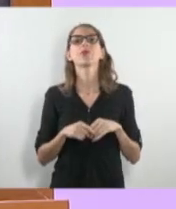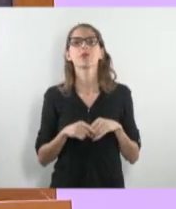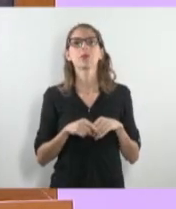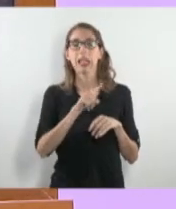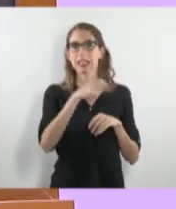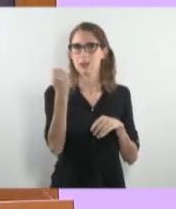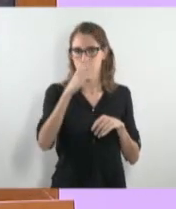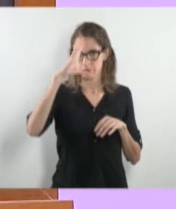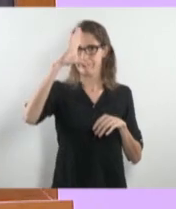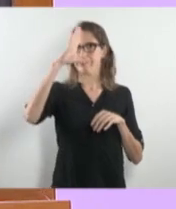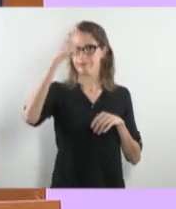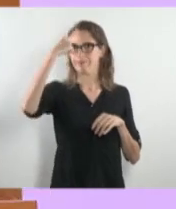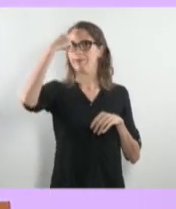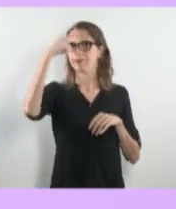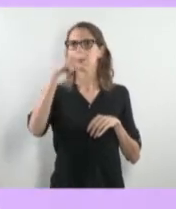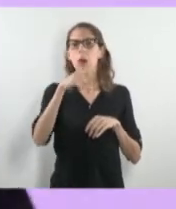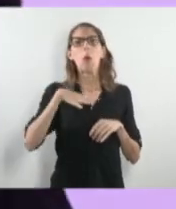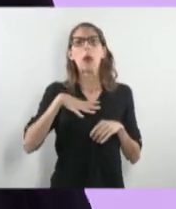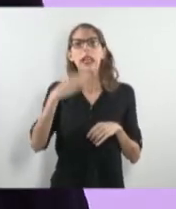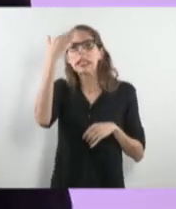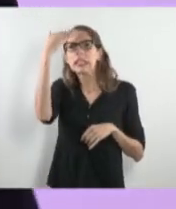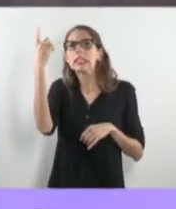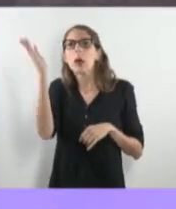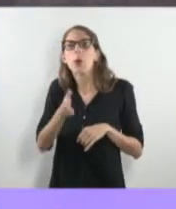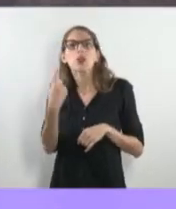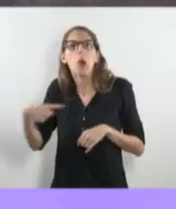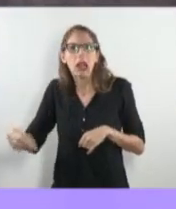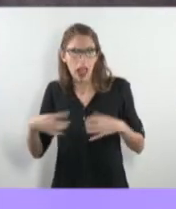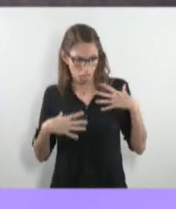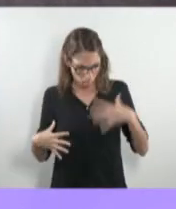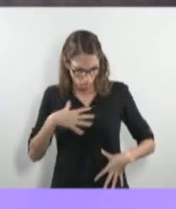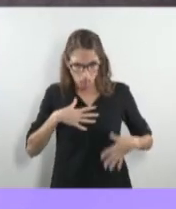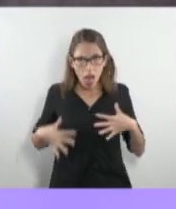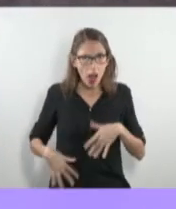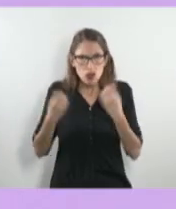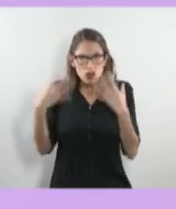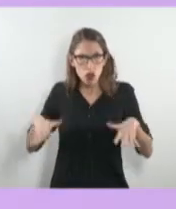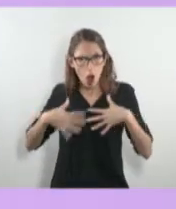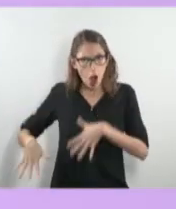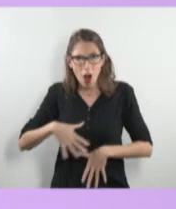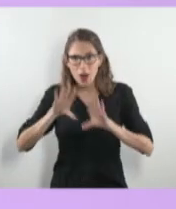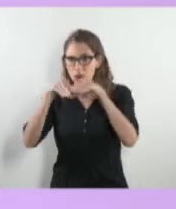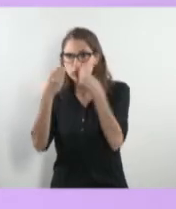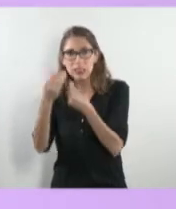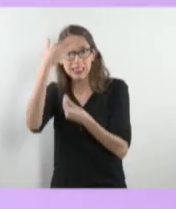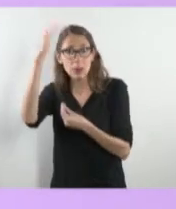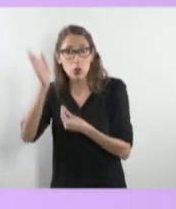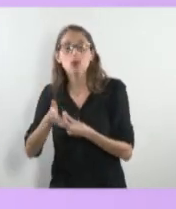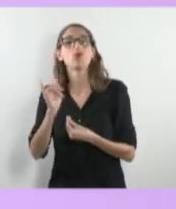grabado. Sí, me falta el 15% restante, que es todo lo demás. Claro, digamos. Es todo lo demás, justamente, sí, sí. Mirá,